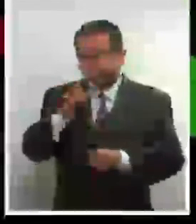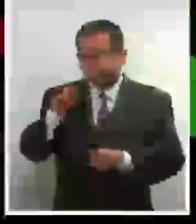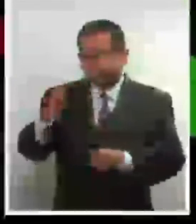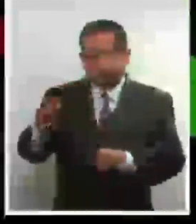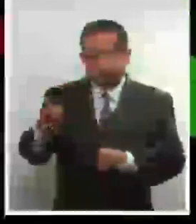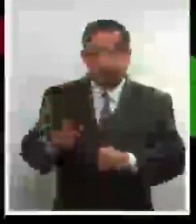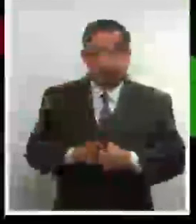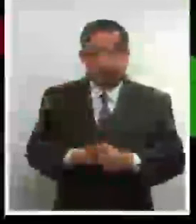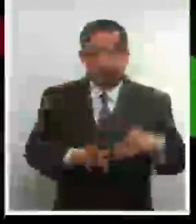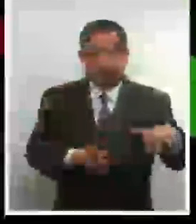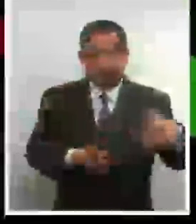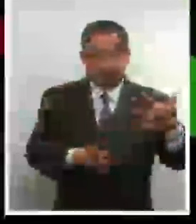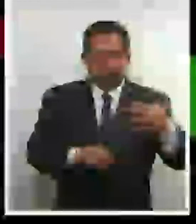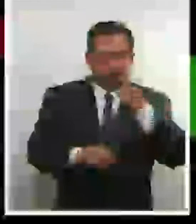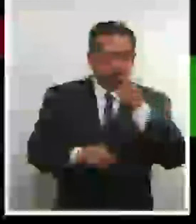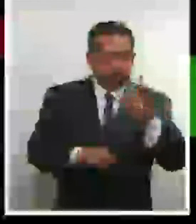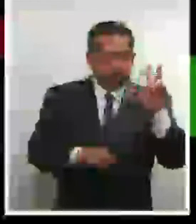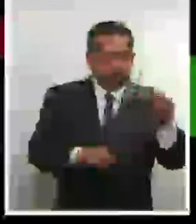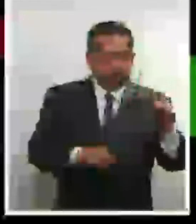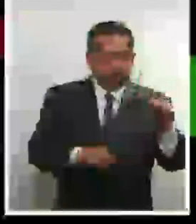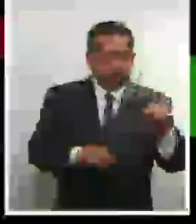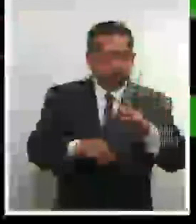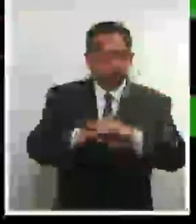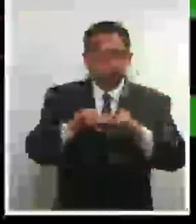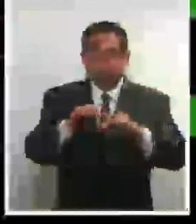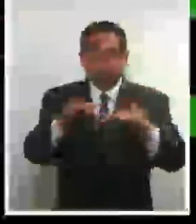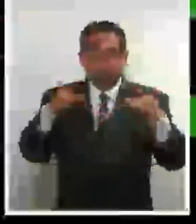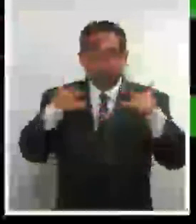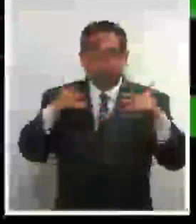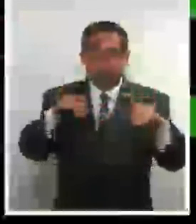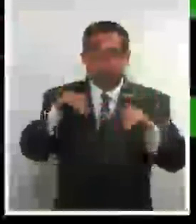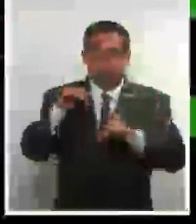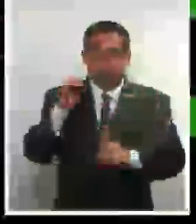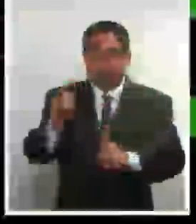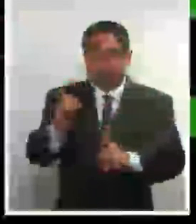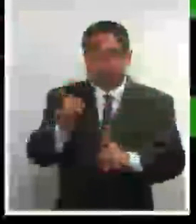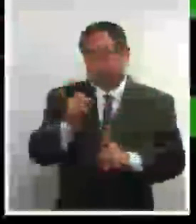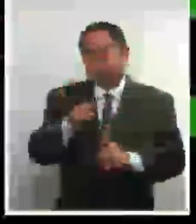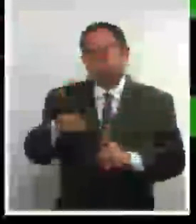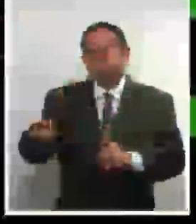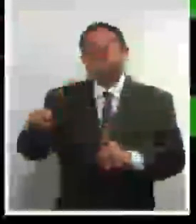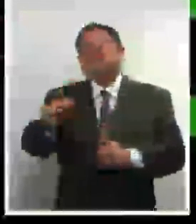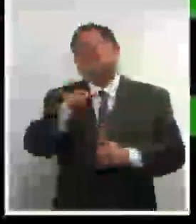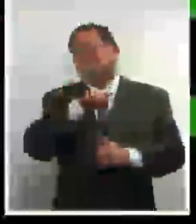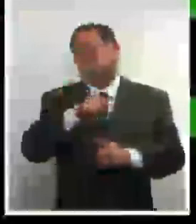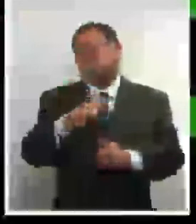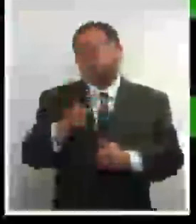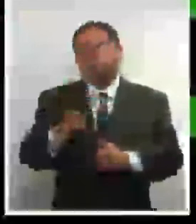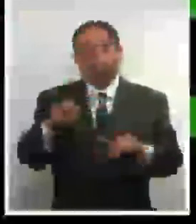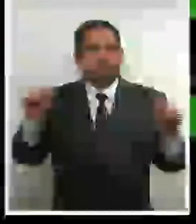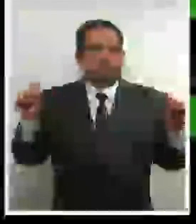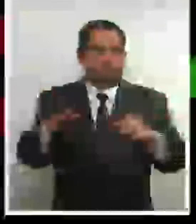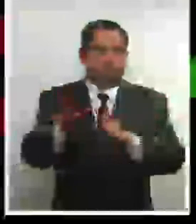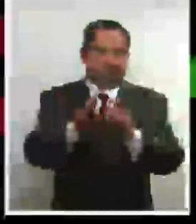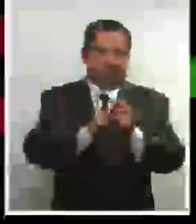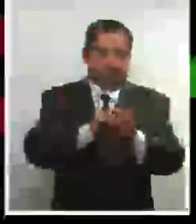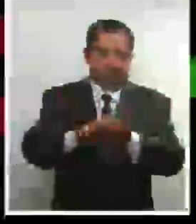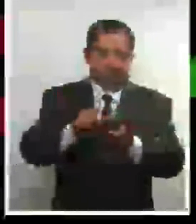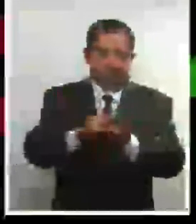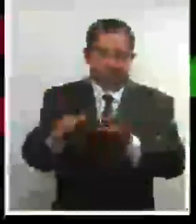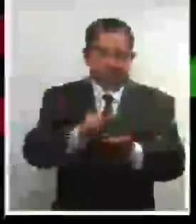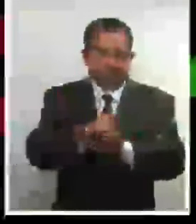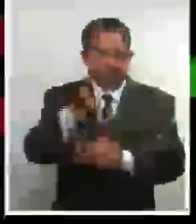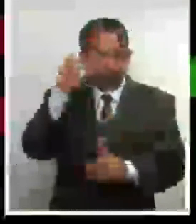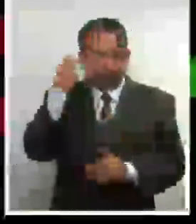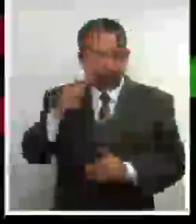a favor, 15 votos en contra y 0 abstenciones por parte de los legisladores integrantes de esta Asamblea Constituyente